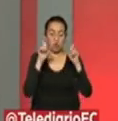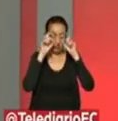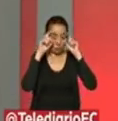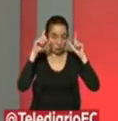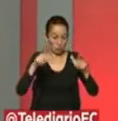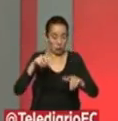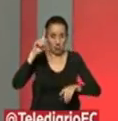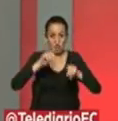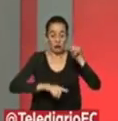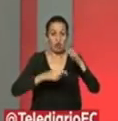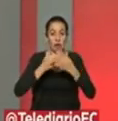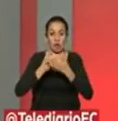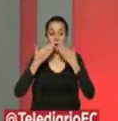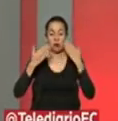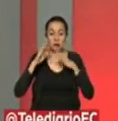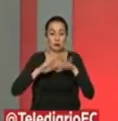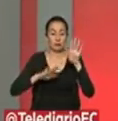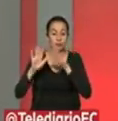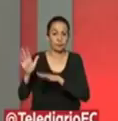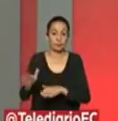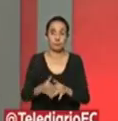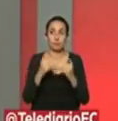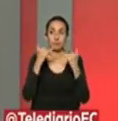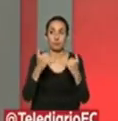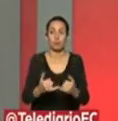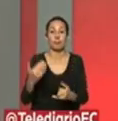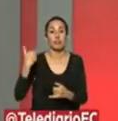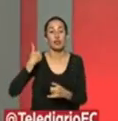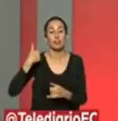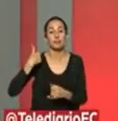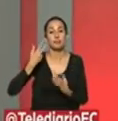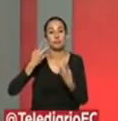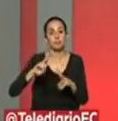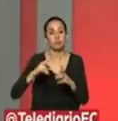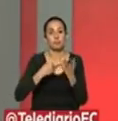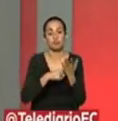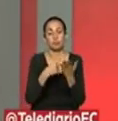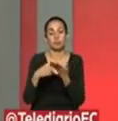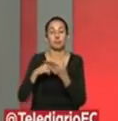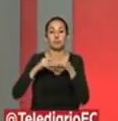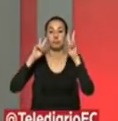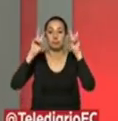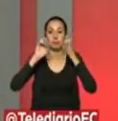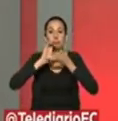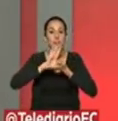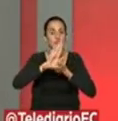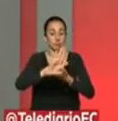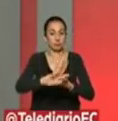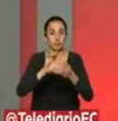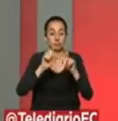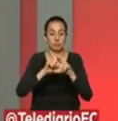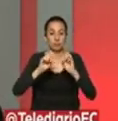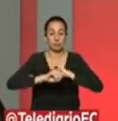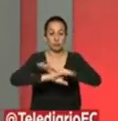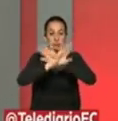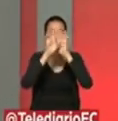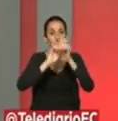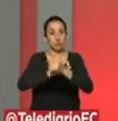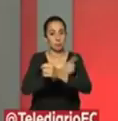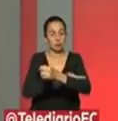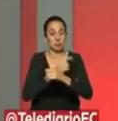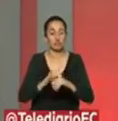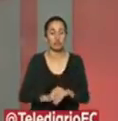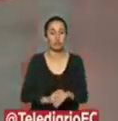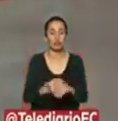son parte de la acción del primer poder del Estado. Tenemos que tratar el tema del IES con frontalidad, con valentía. Ahí están